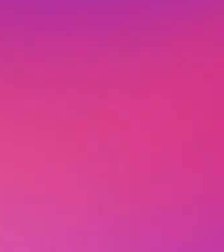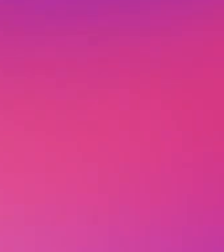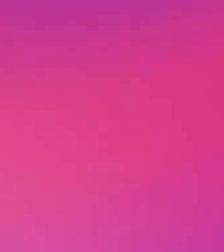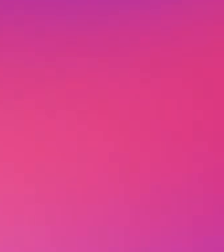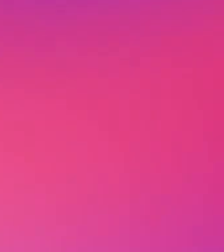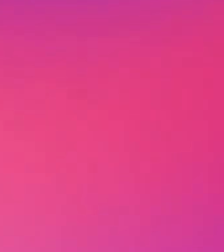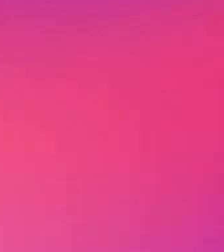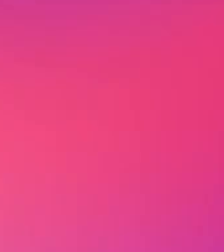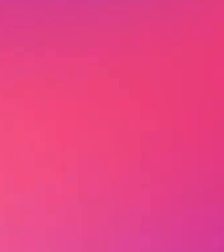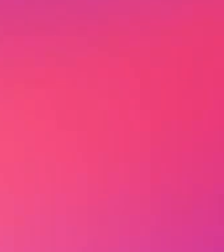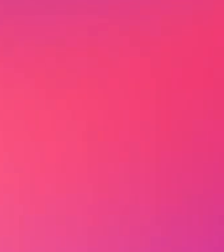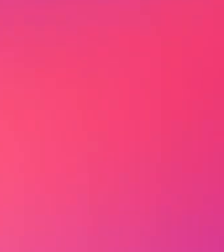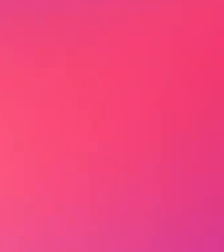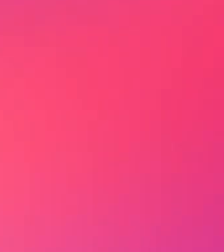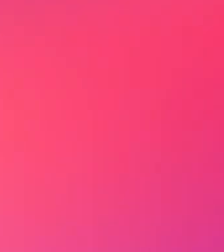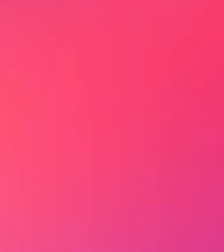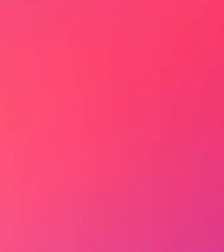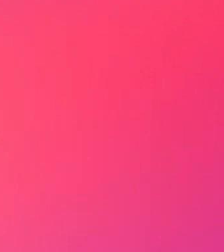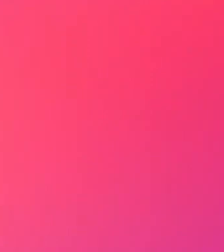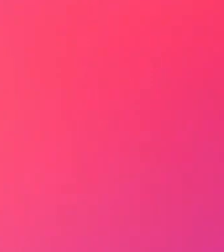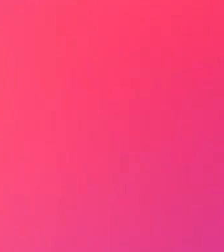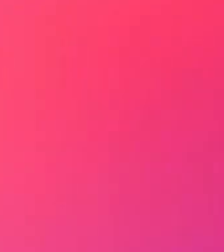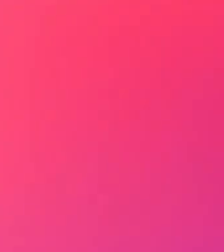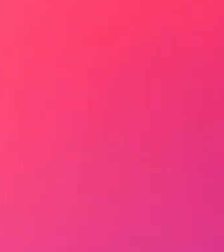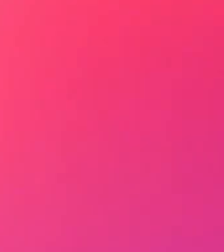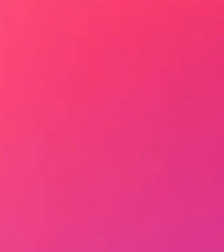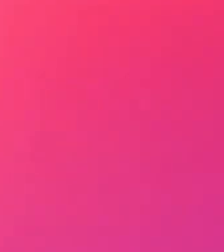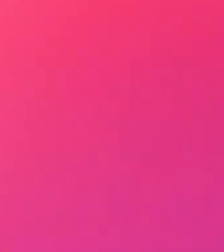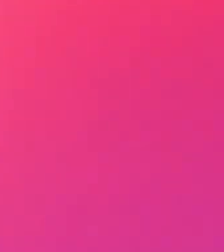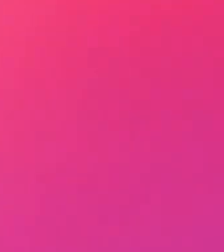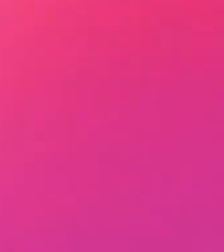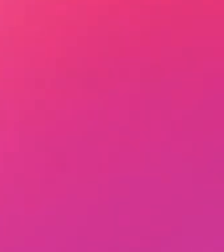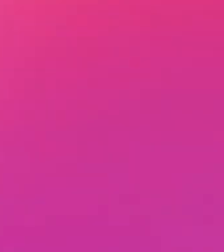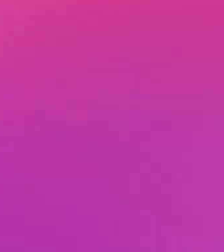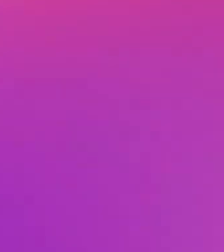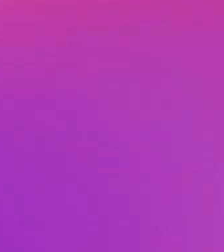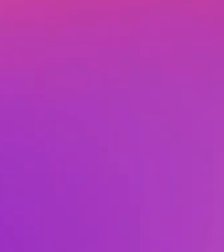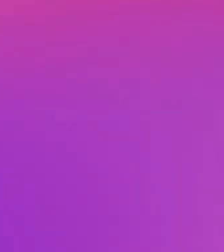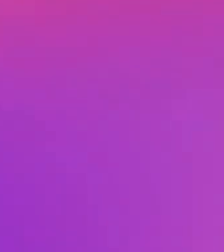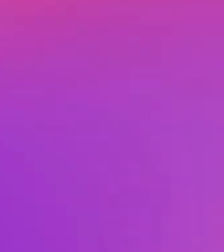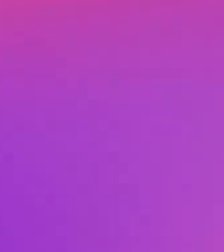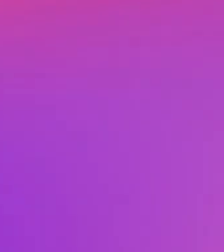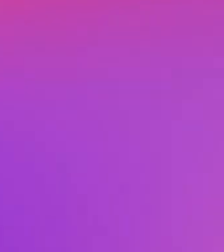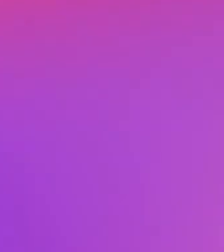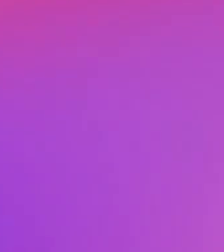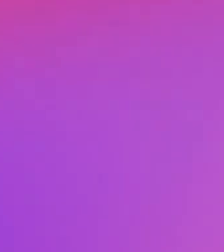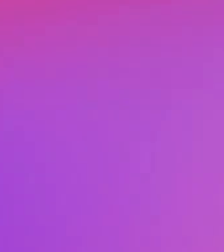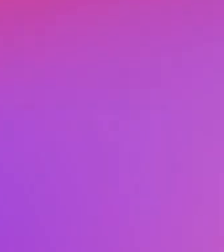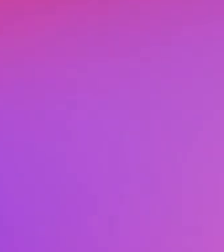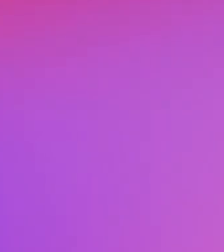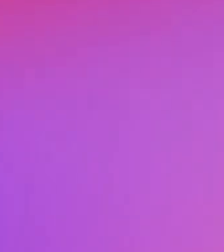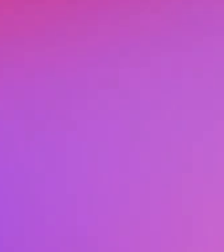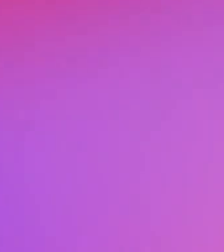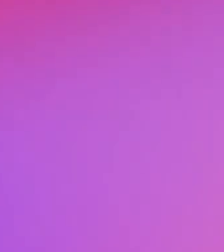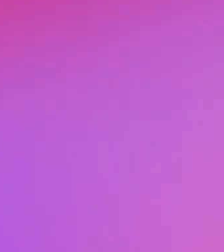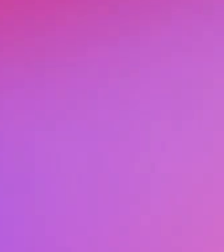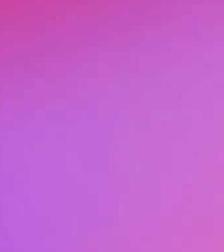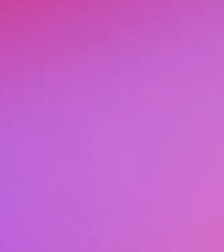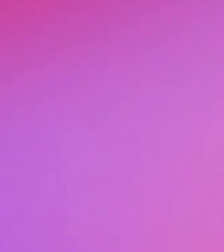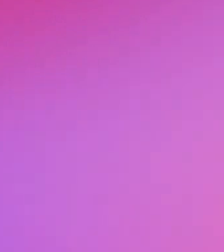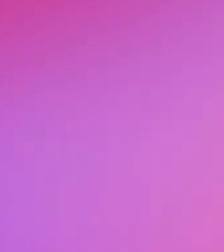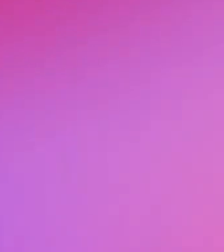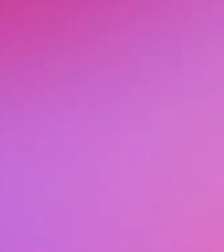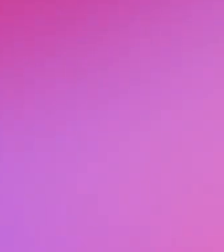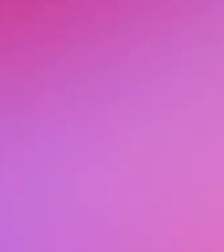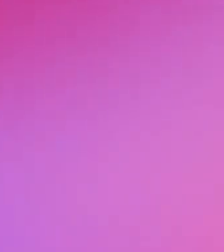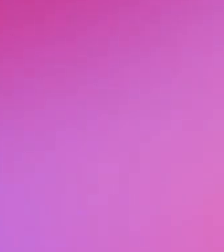secundaria es el 55 36 01 71 23. Si requieres consultar los